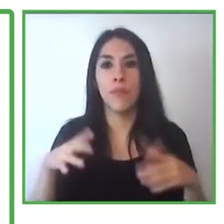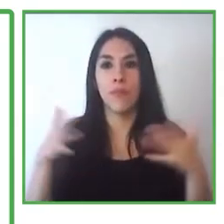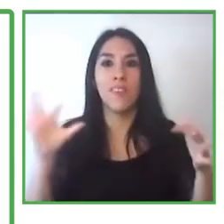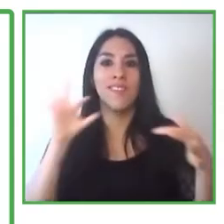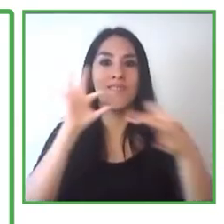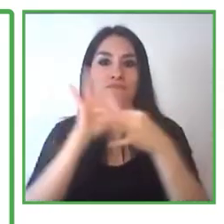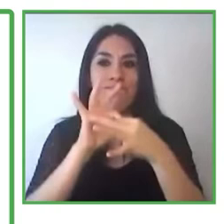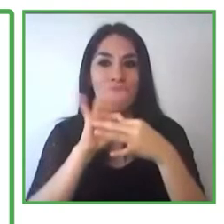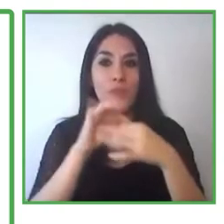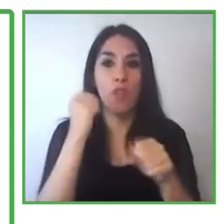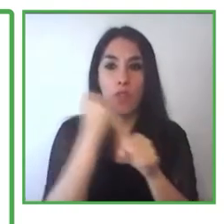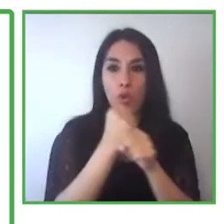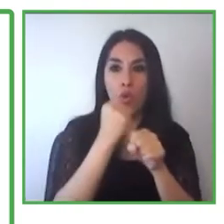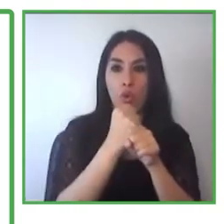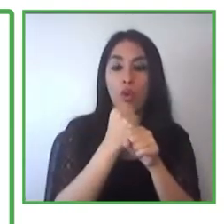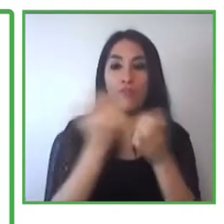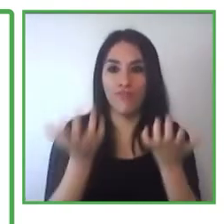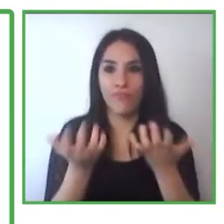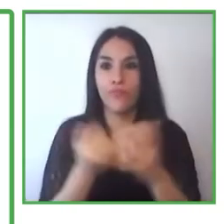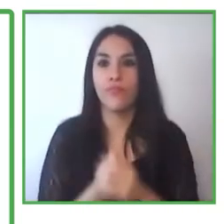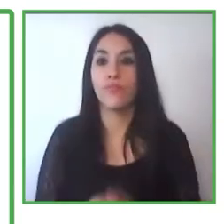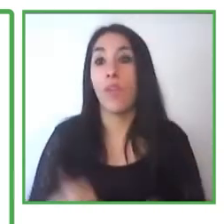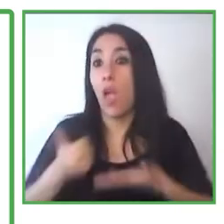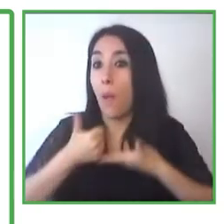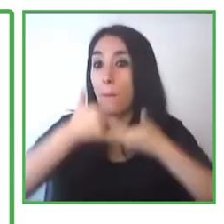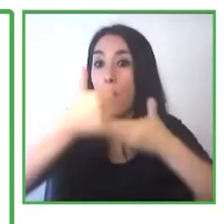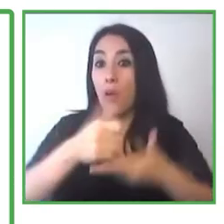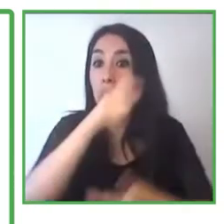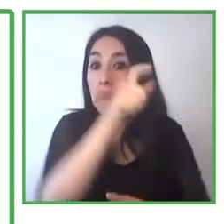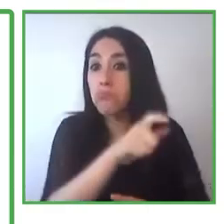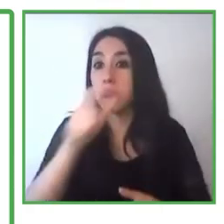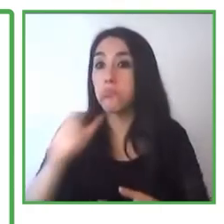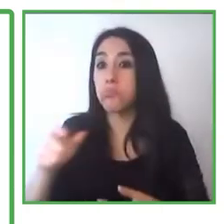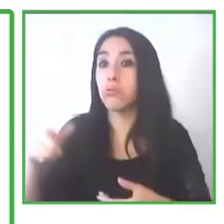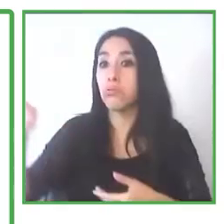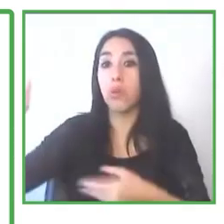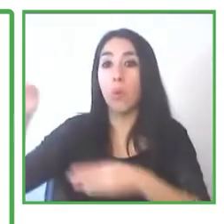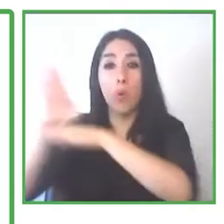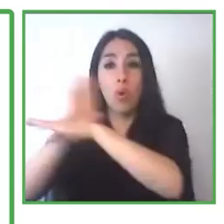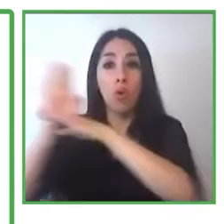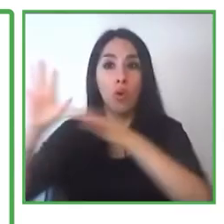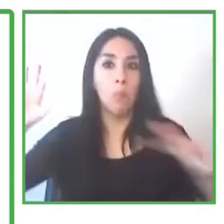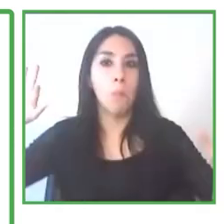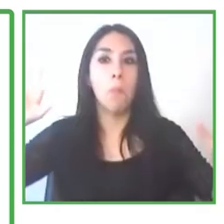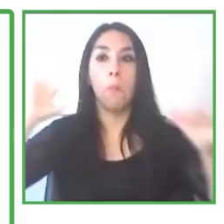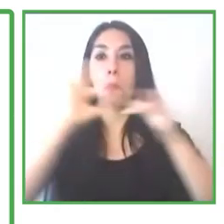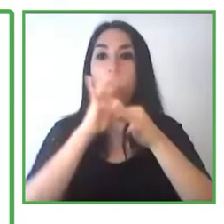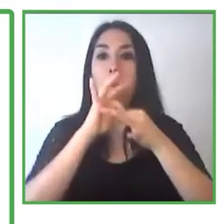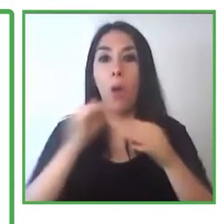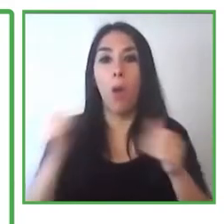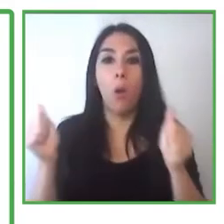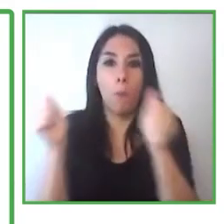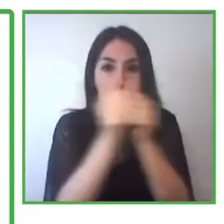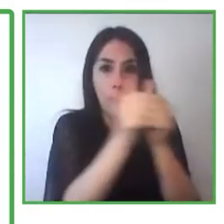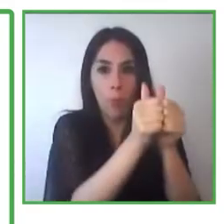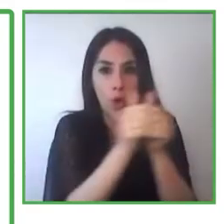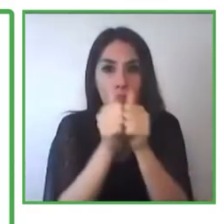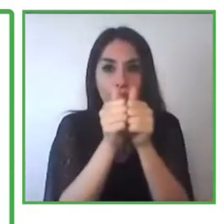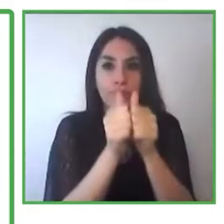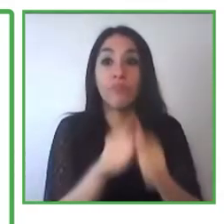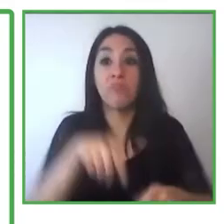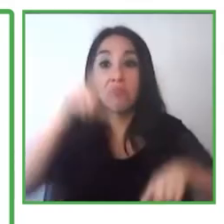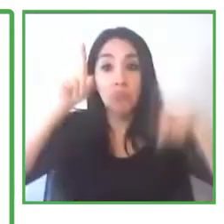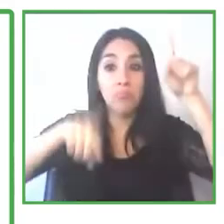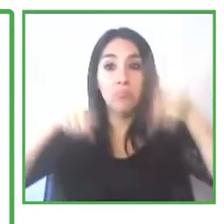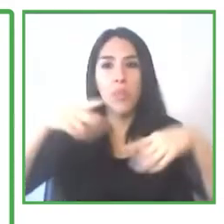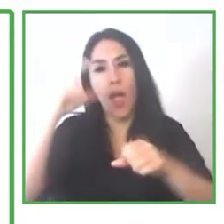prospección de empresas. Las entidades normalmente son muy buenas acompañando a personas, pero lo que les cuesta es ese acceso a la empresa. Por tanto, el programa